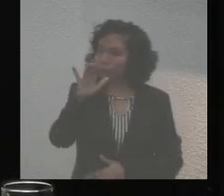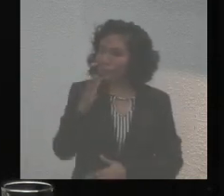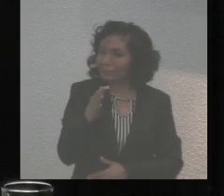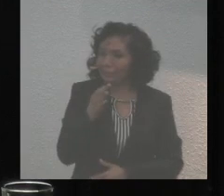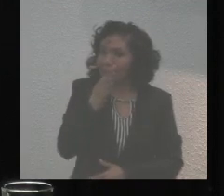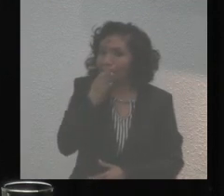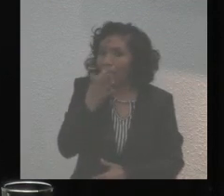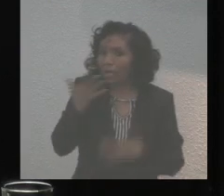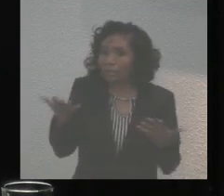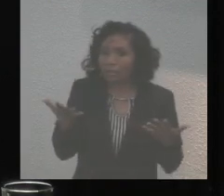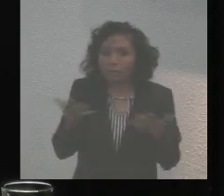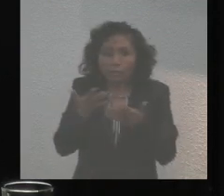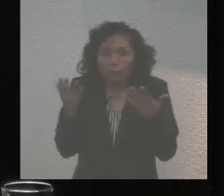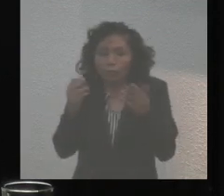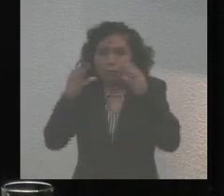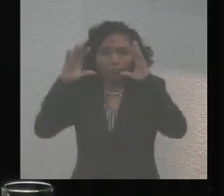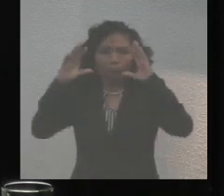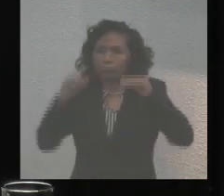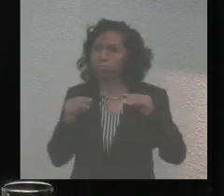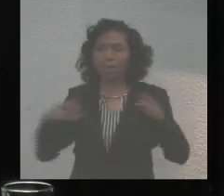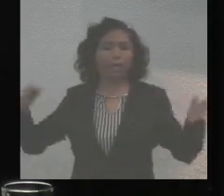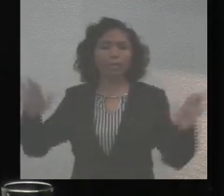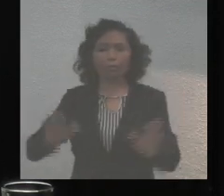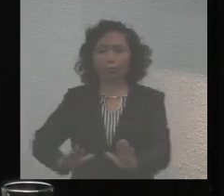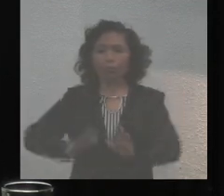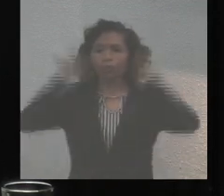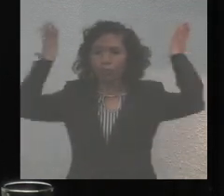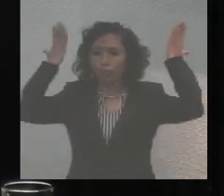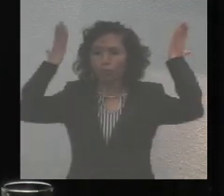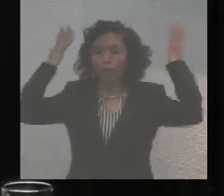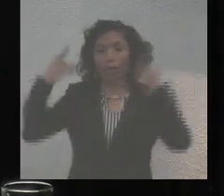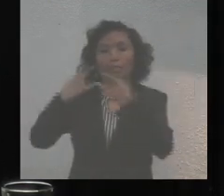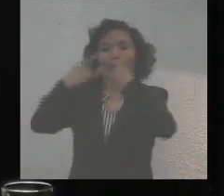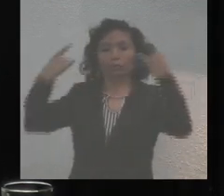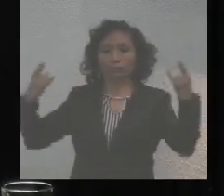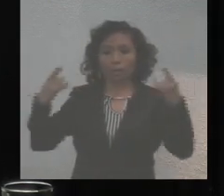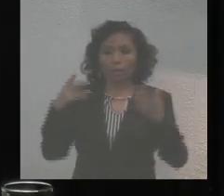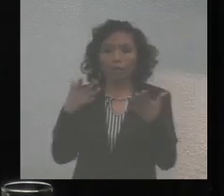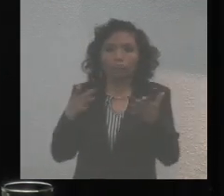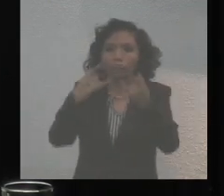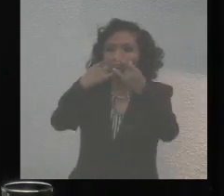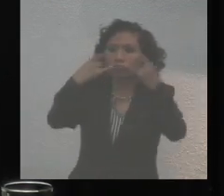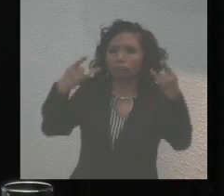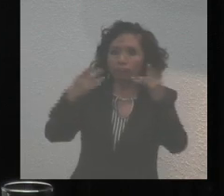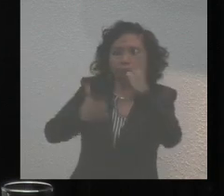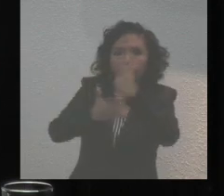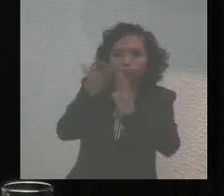Casi 50 años es un abrir y cerrar de ojos en términos históricos. Una historia que se